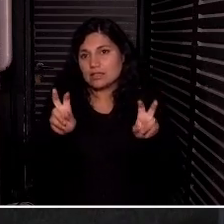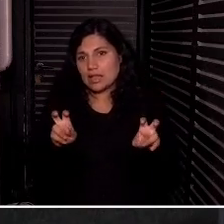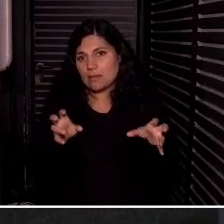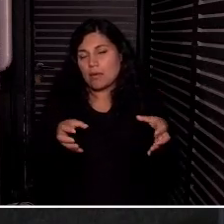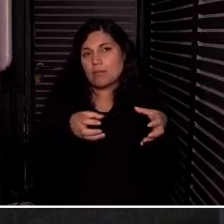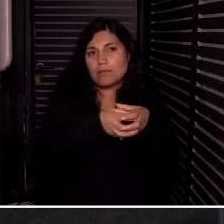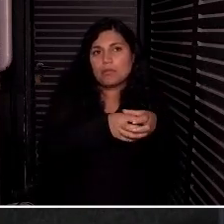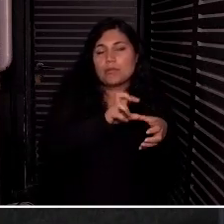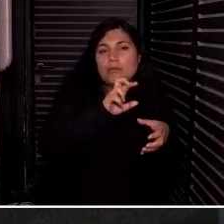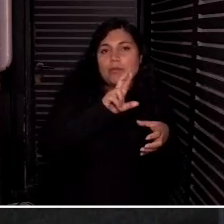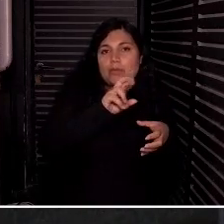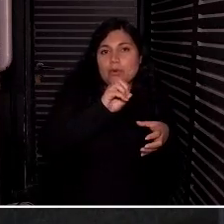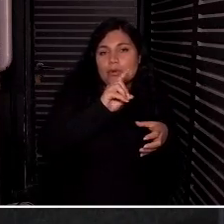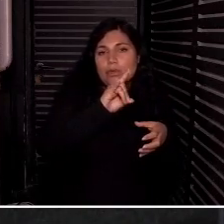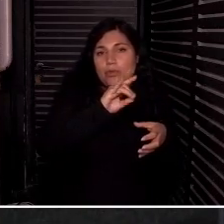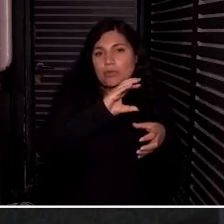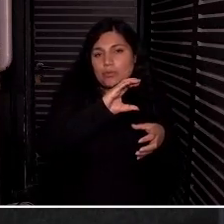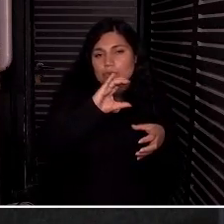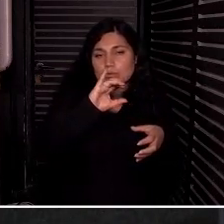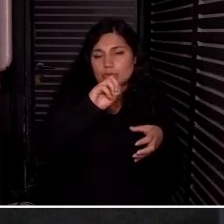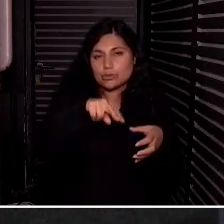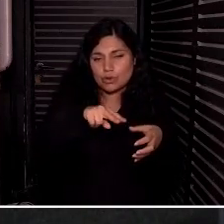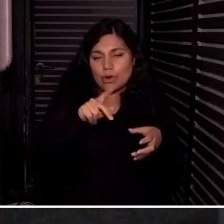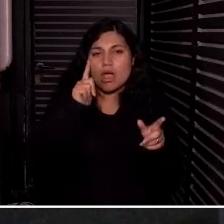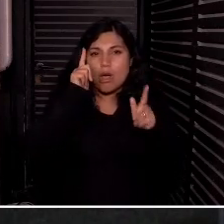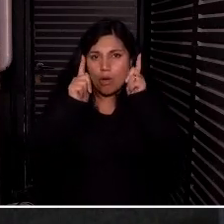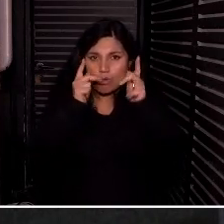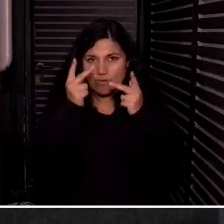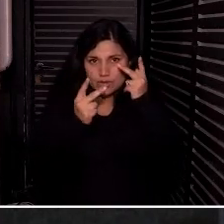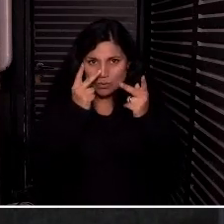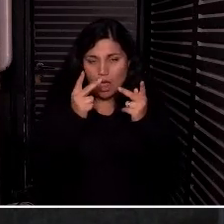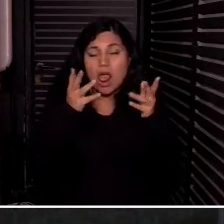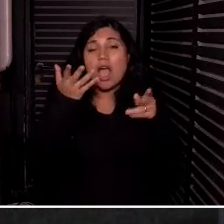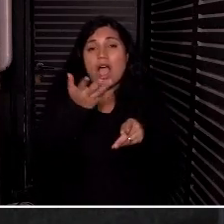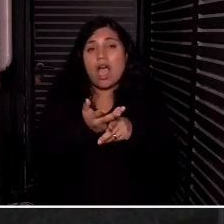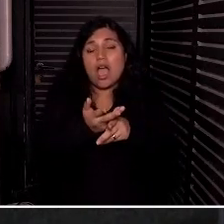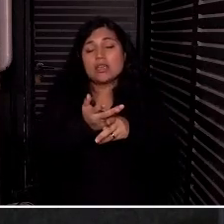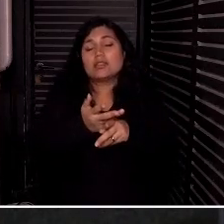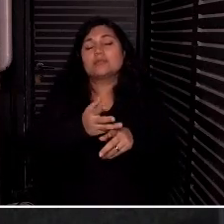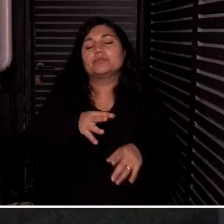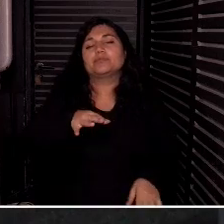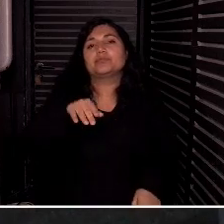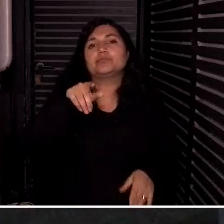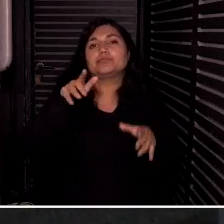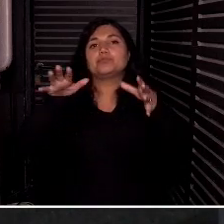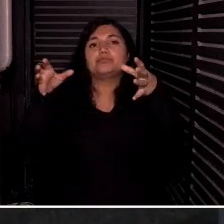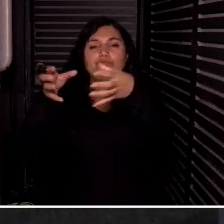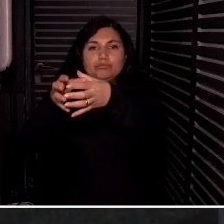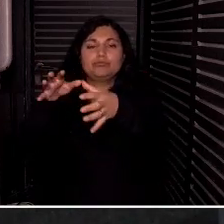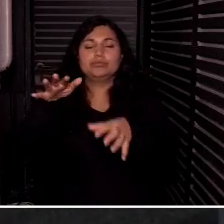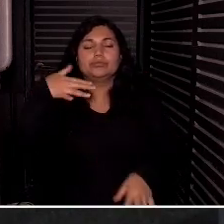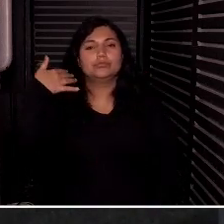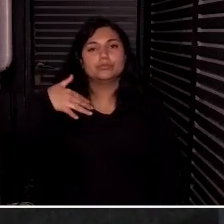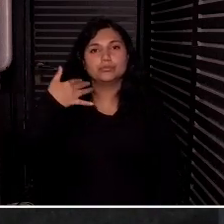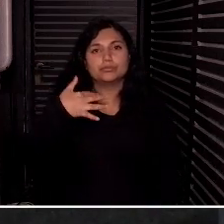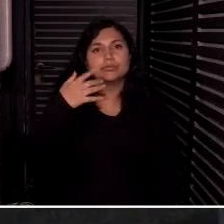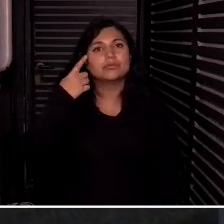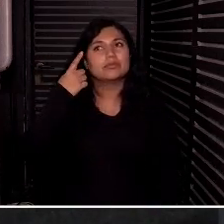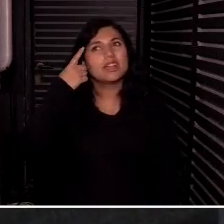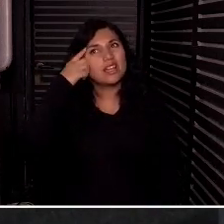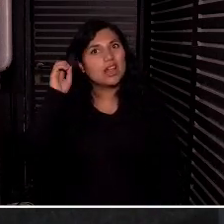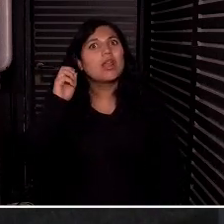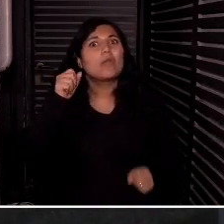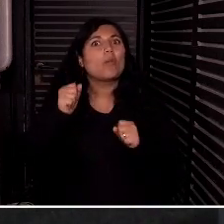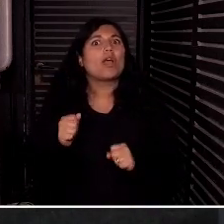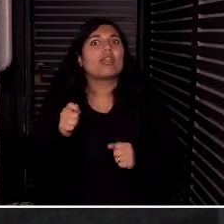audiovisual eh nuevamente hay un sector muy importante que que cree que los canales de televisión podemos financiar